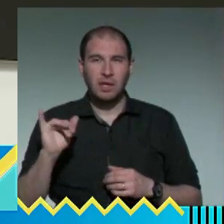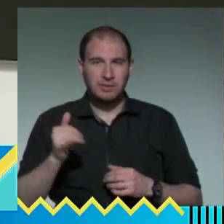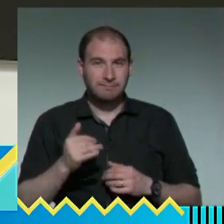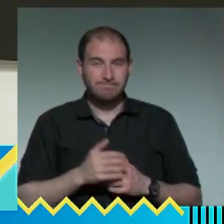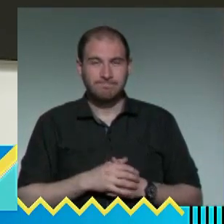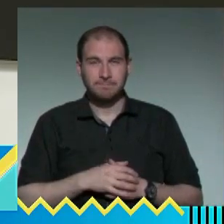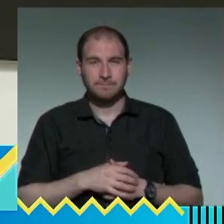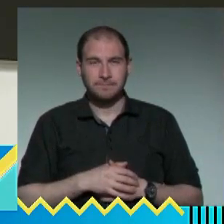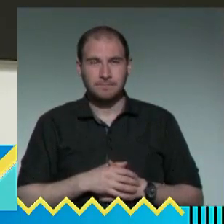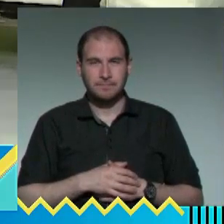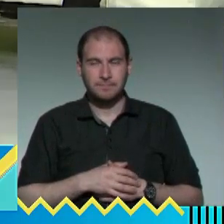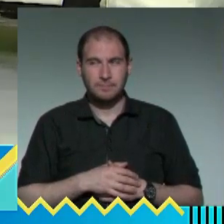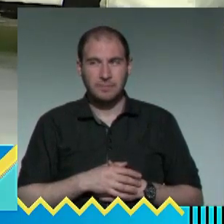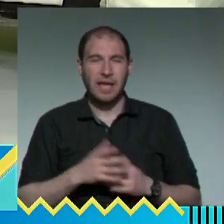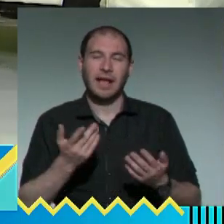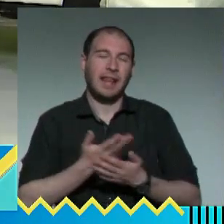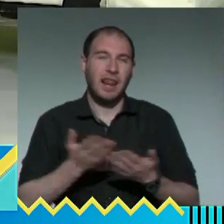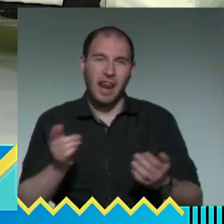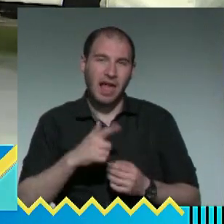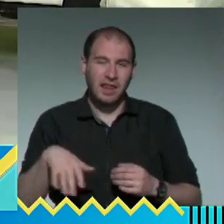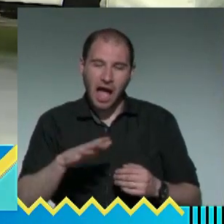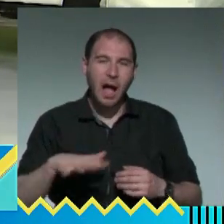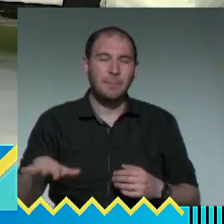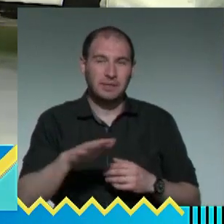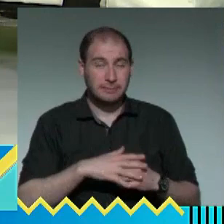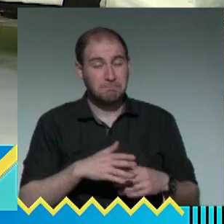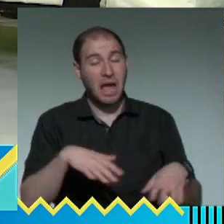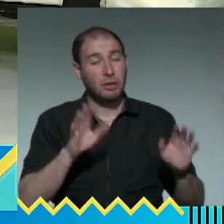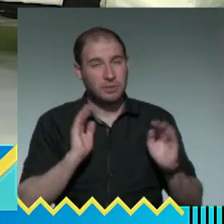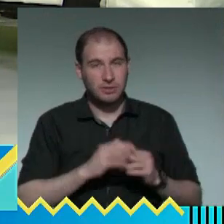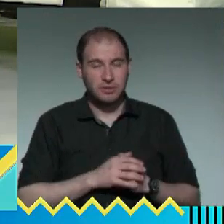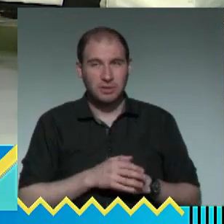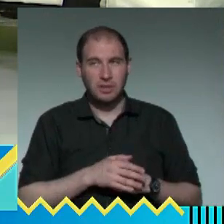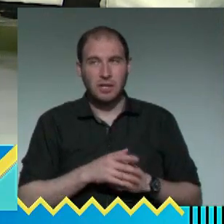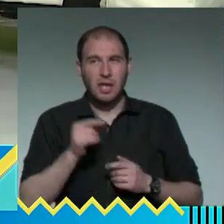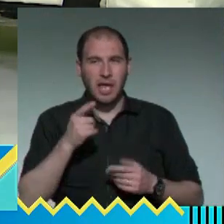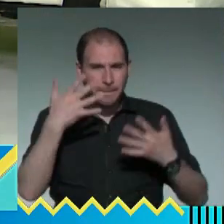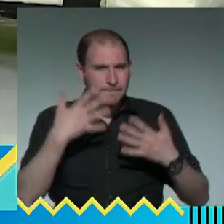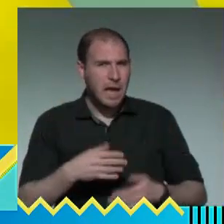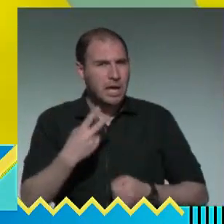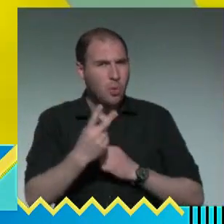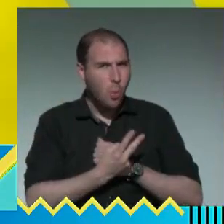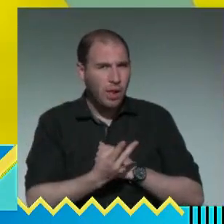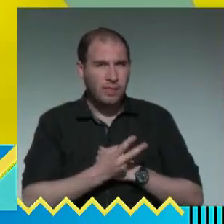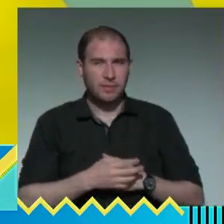Soda? O sea, digo, en general, el ambiente. Puede ser, pasa eso, cuidaban mucho su imagen y por